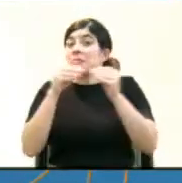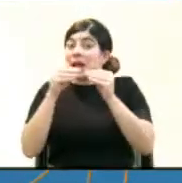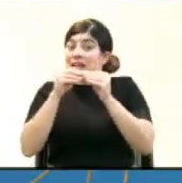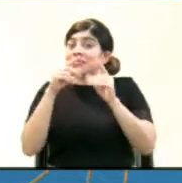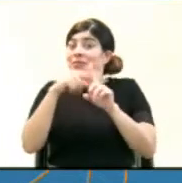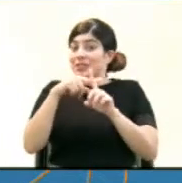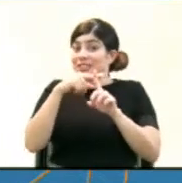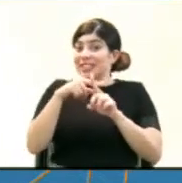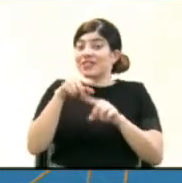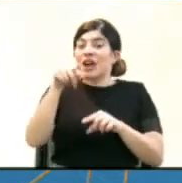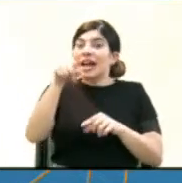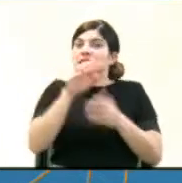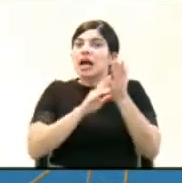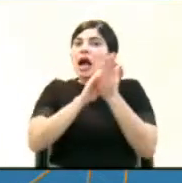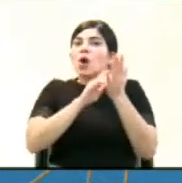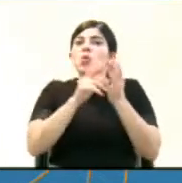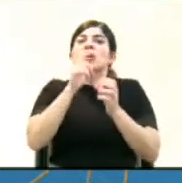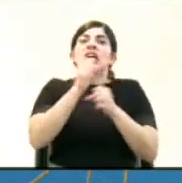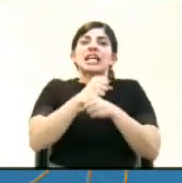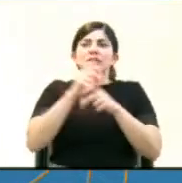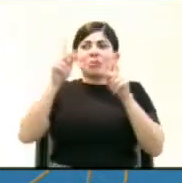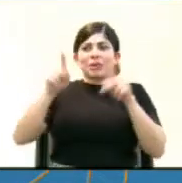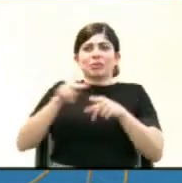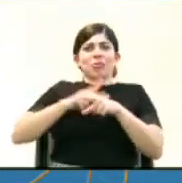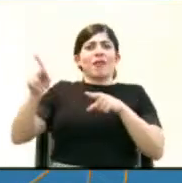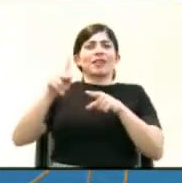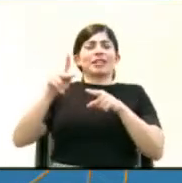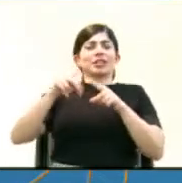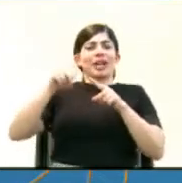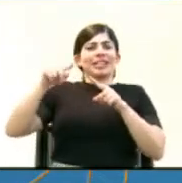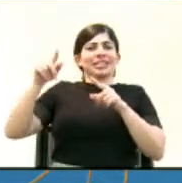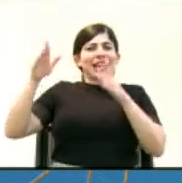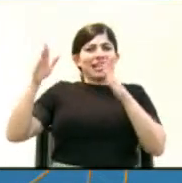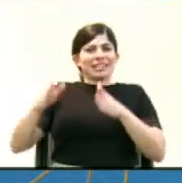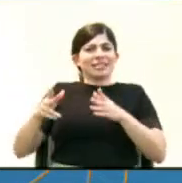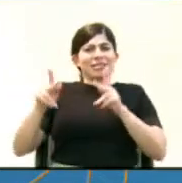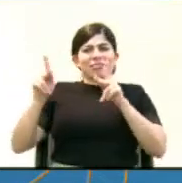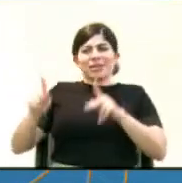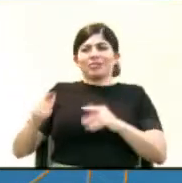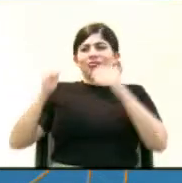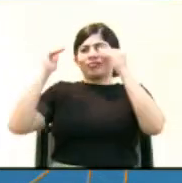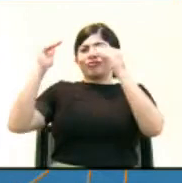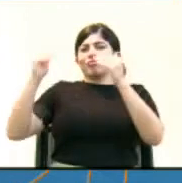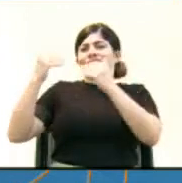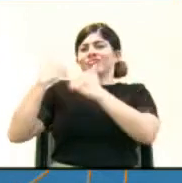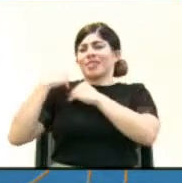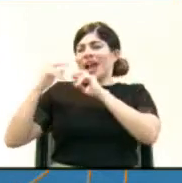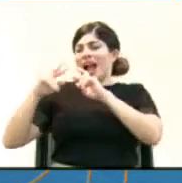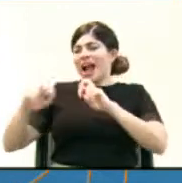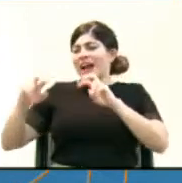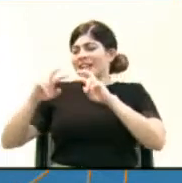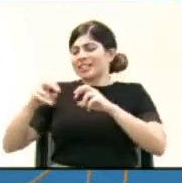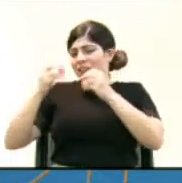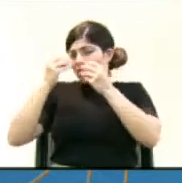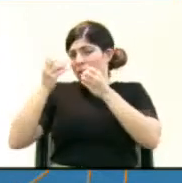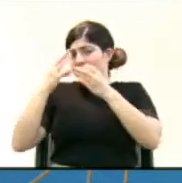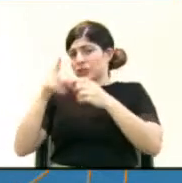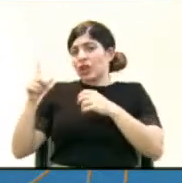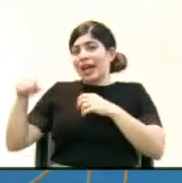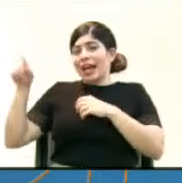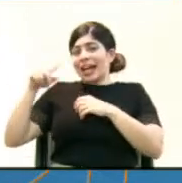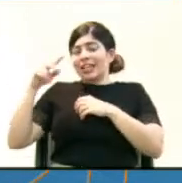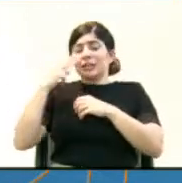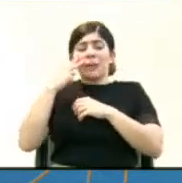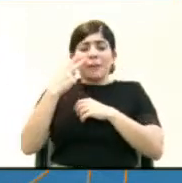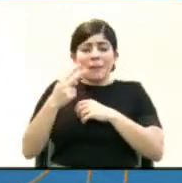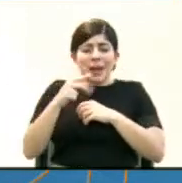optimista, y esto es hecho por estadistas y gente muy calificada en analítica de datos, vemos que